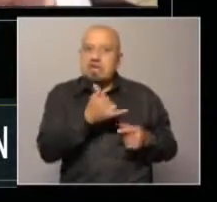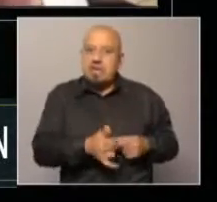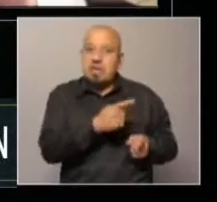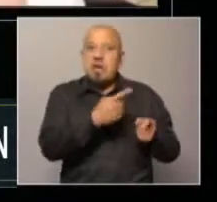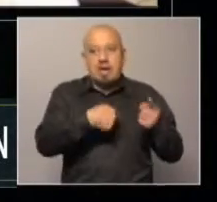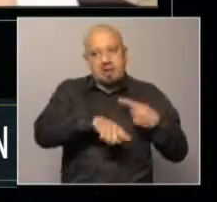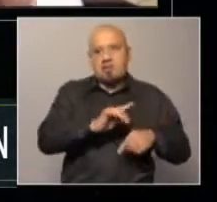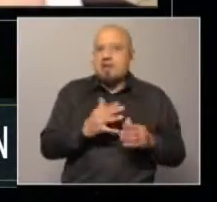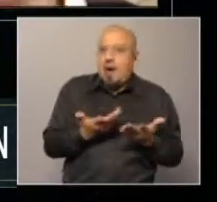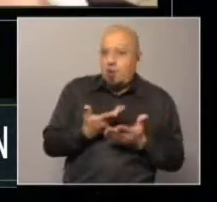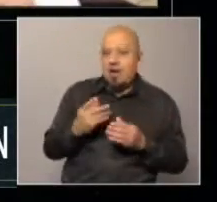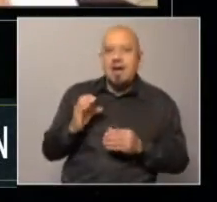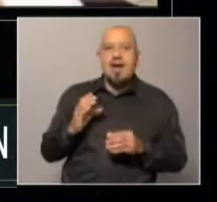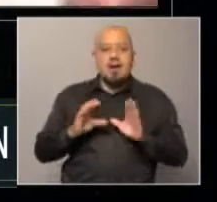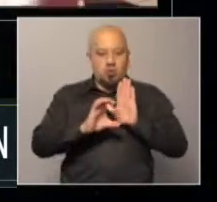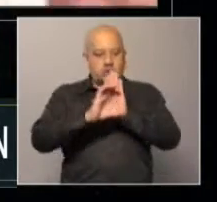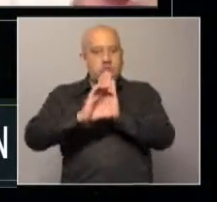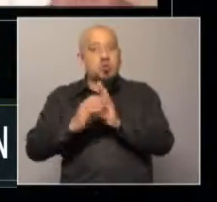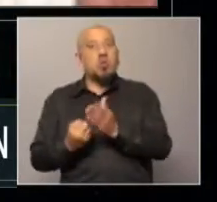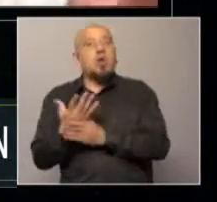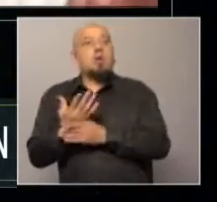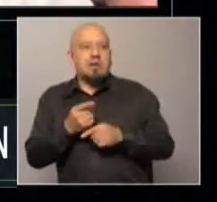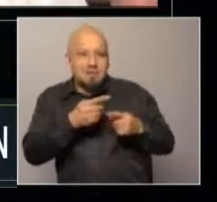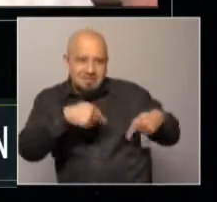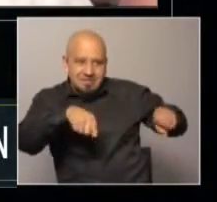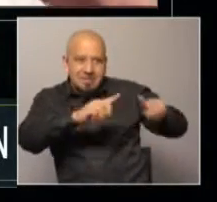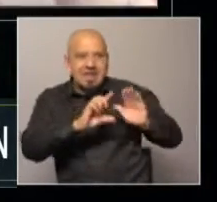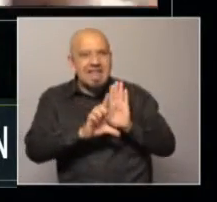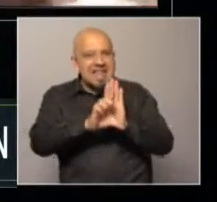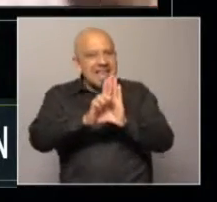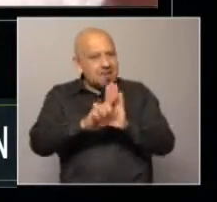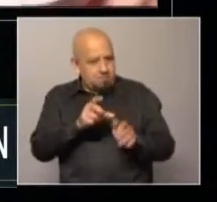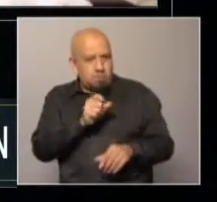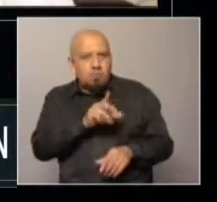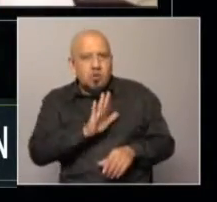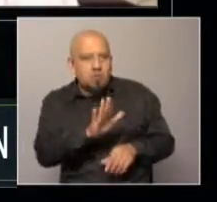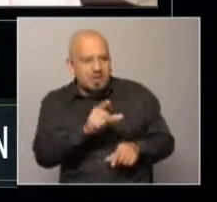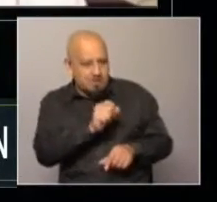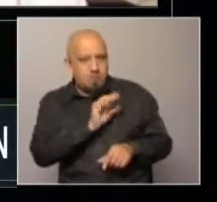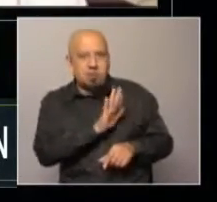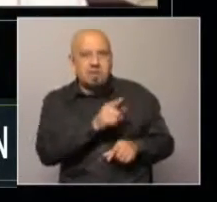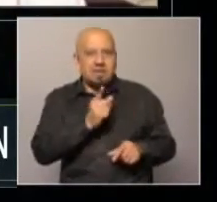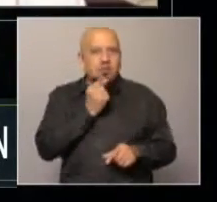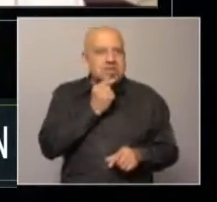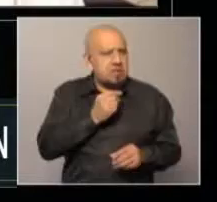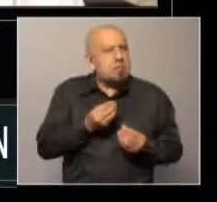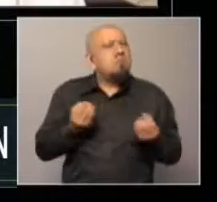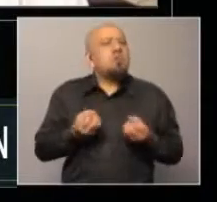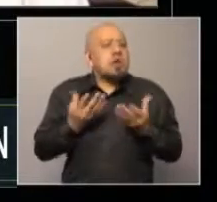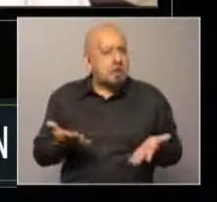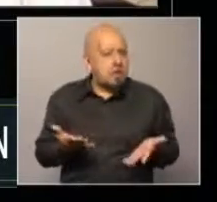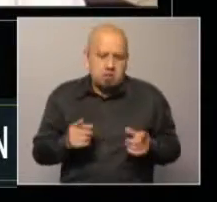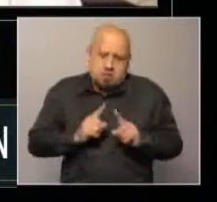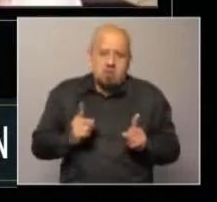va a ir directamente a, primero, si vale la pena tener leyes orgánicas, leyes especiales para,